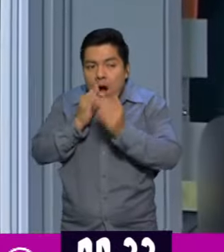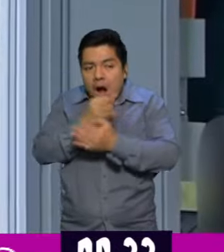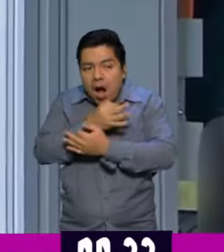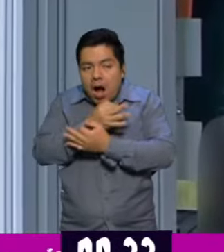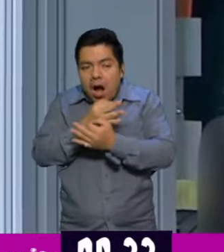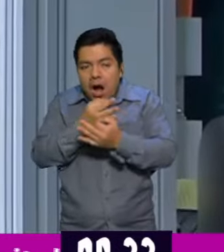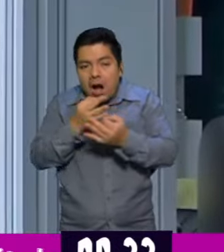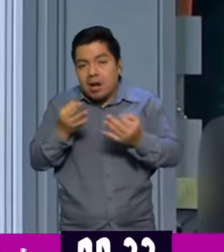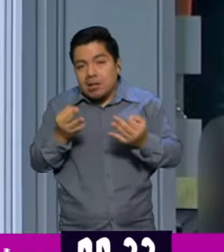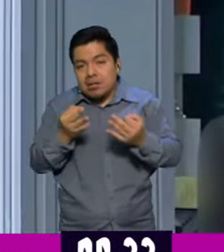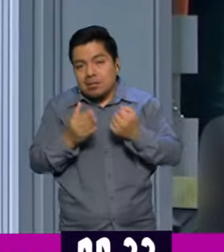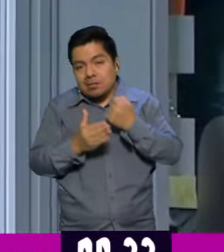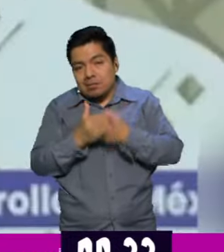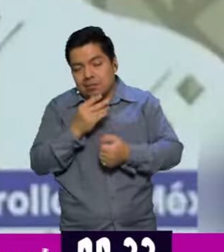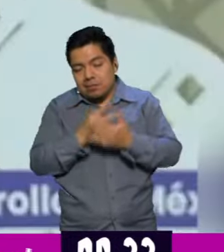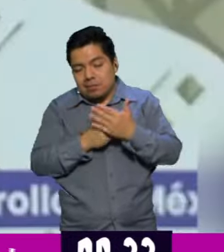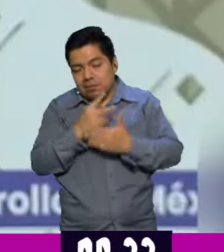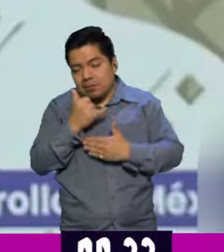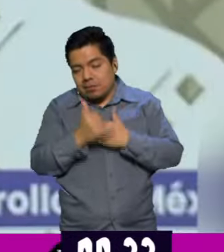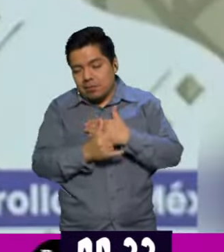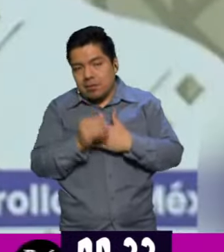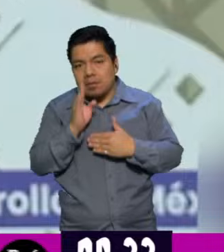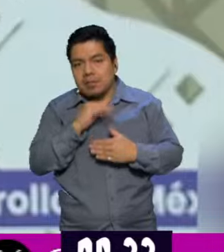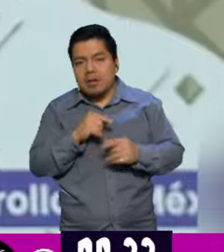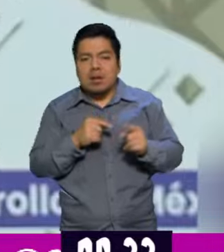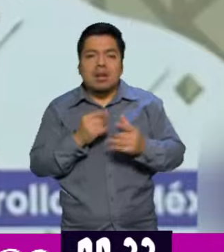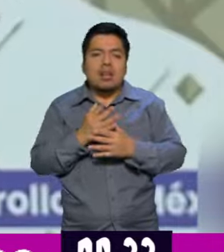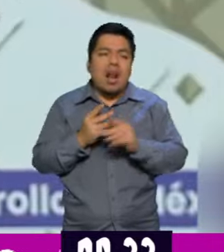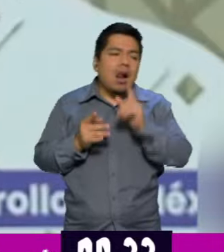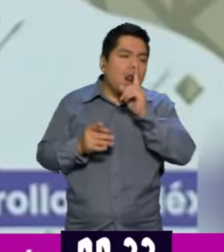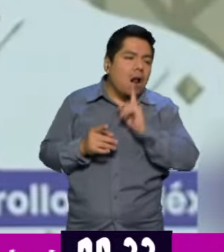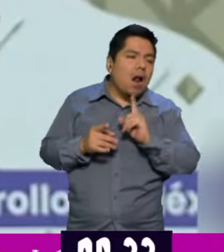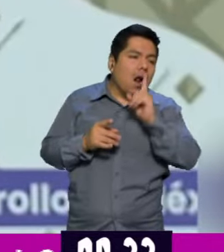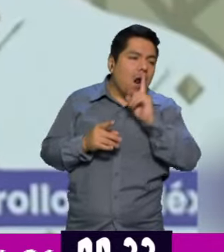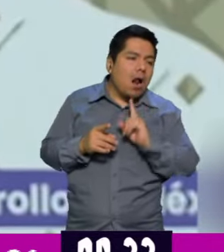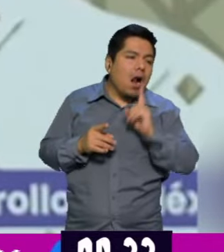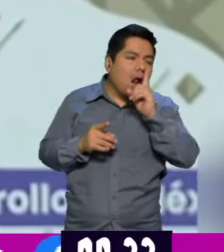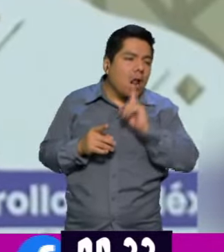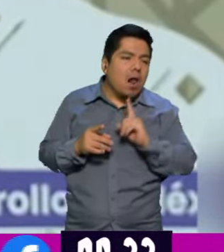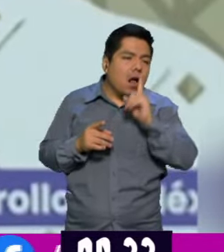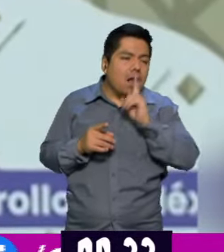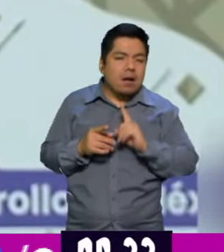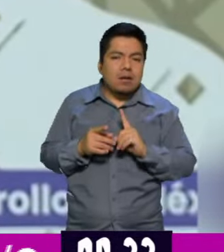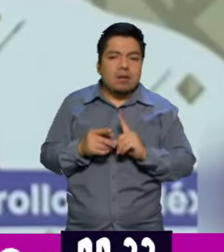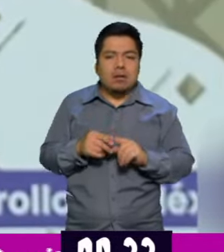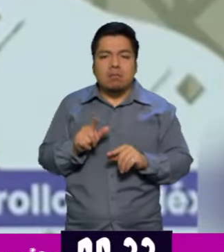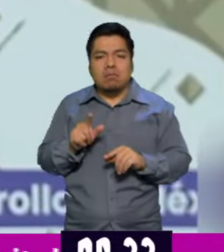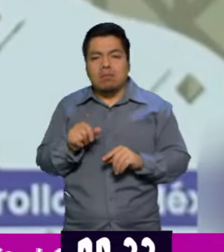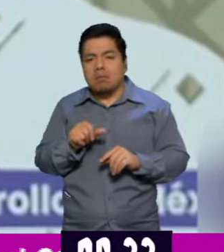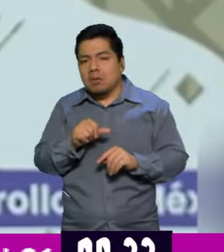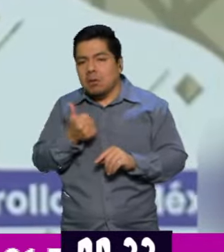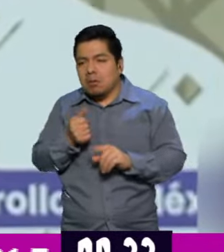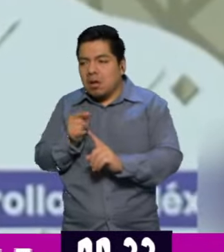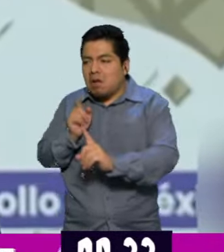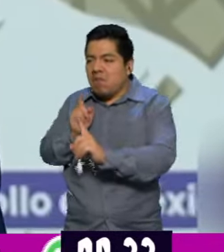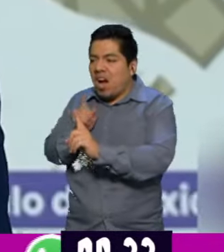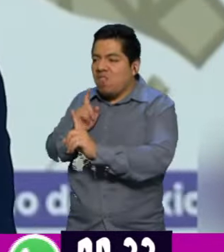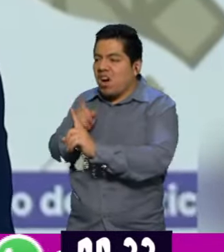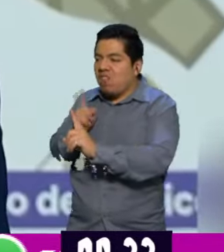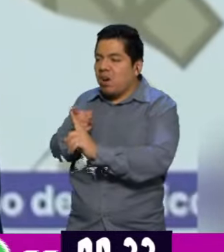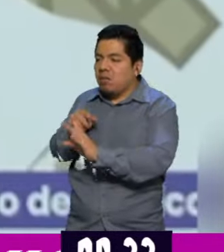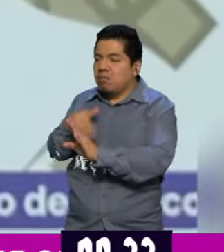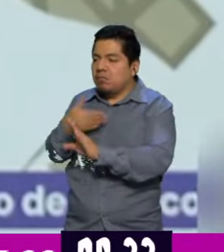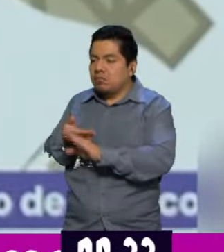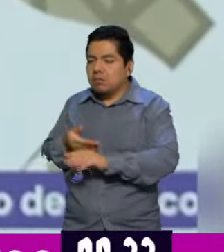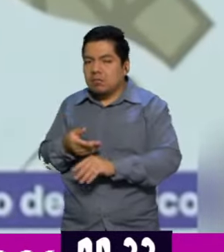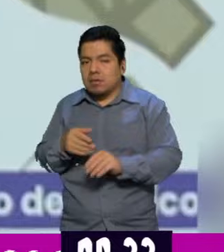Es penoso. Mira, todo ¿no? era mentiras, mentiras, es mentiroso y me voy a lamentar. No hubo ni siquiera otro tipo de ataque, pero ¿qué crees? Cuando